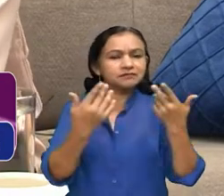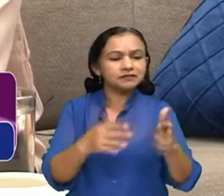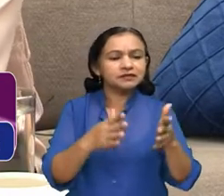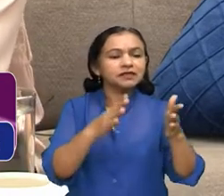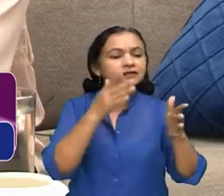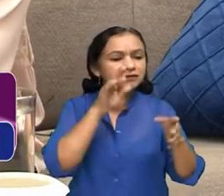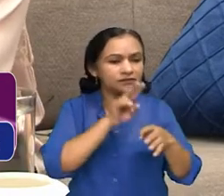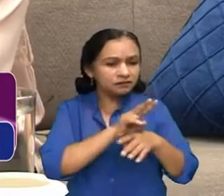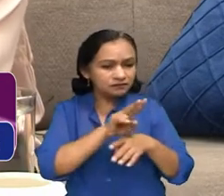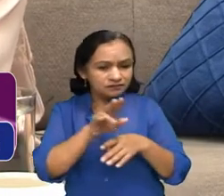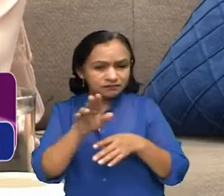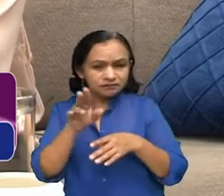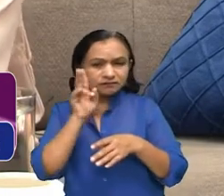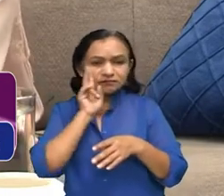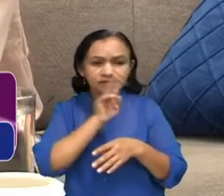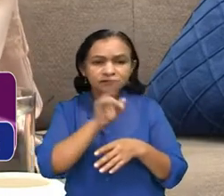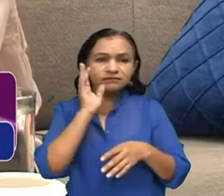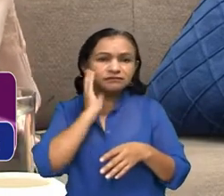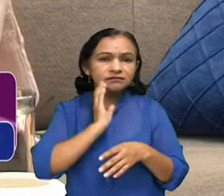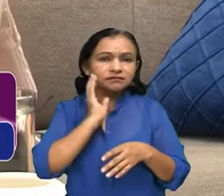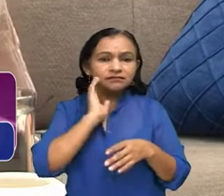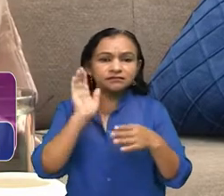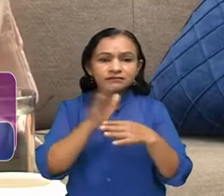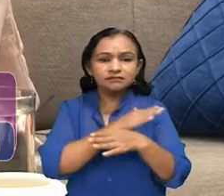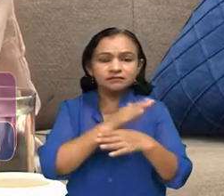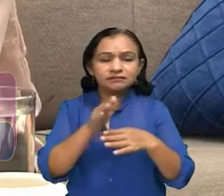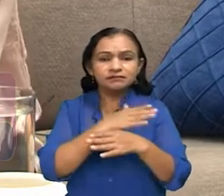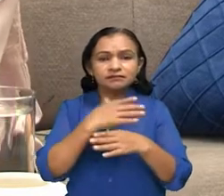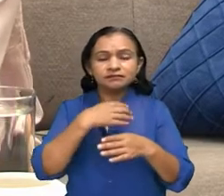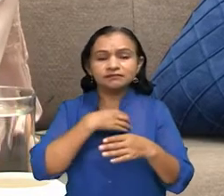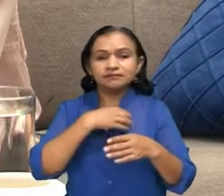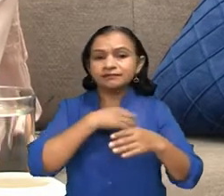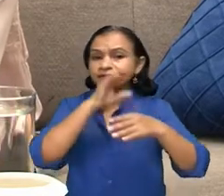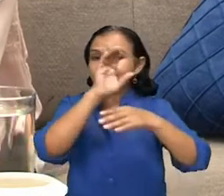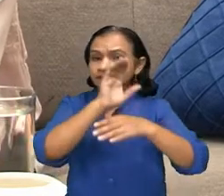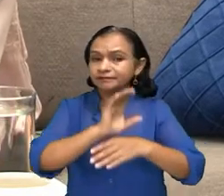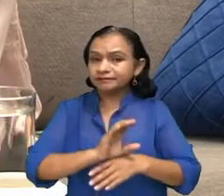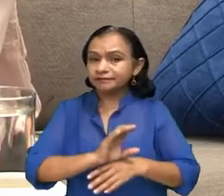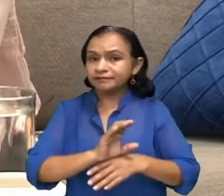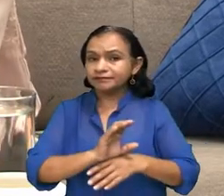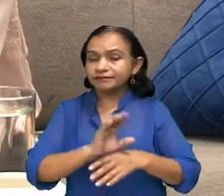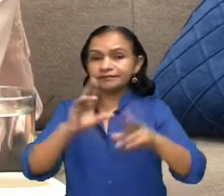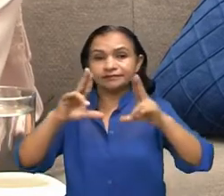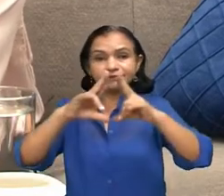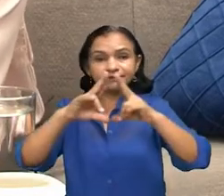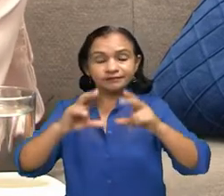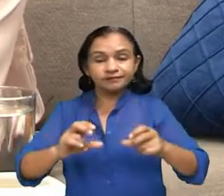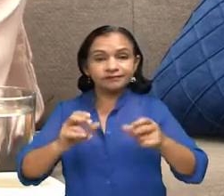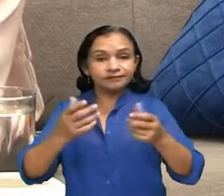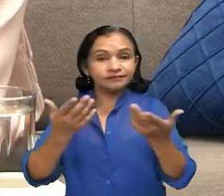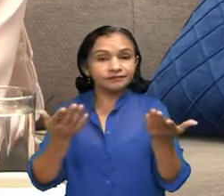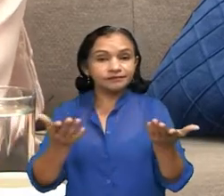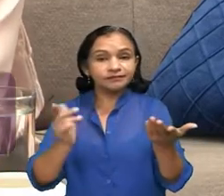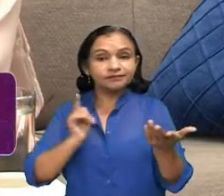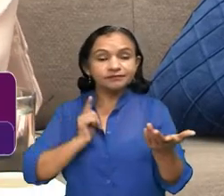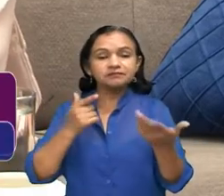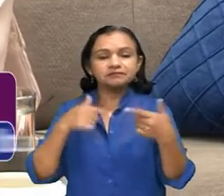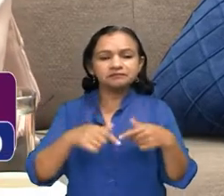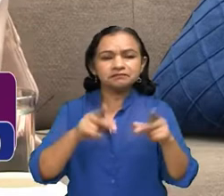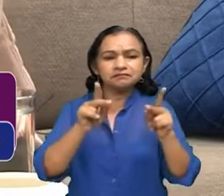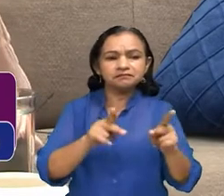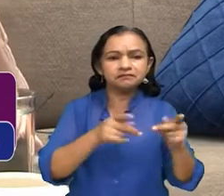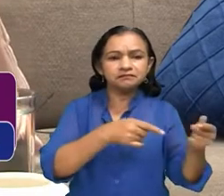hemos visto mucha experiencia de la idiosincrasia, ¿verdad? De la cultura, de las tradiciones que ya están